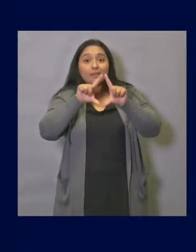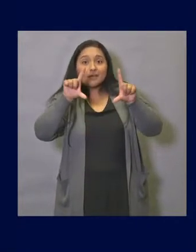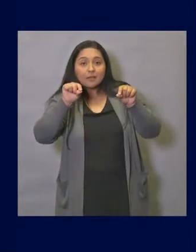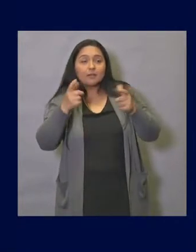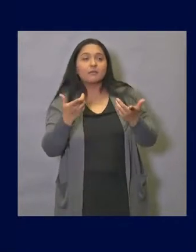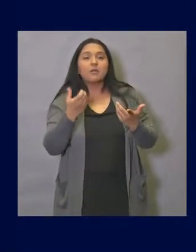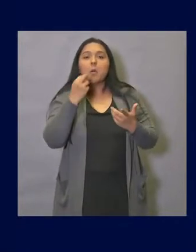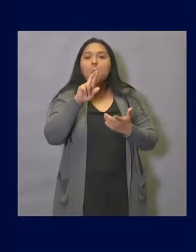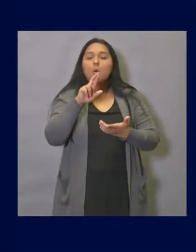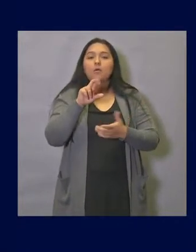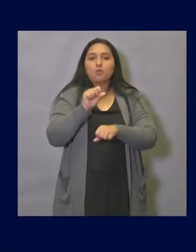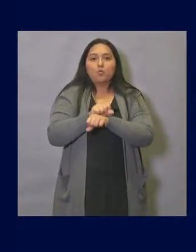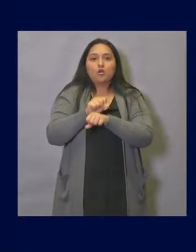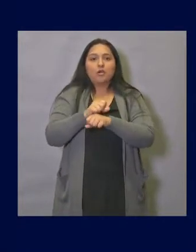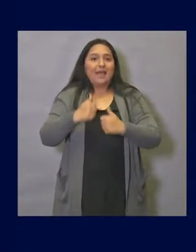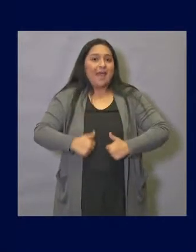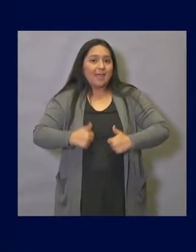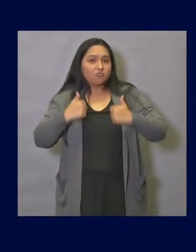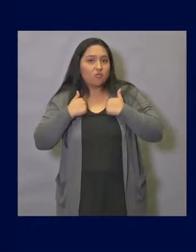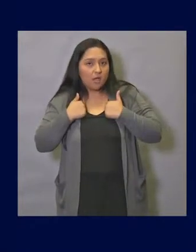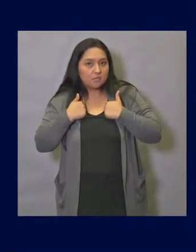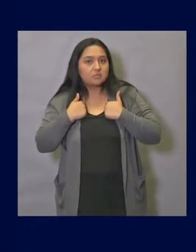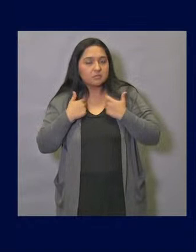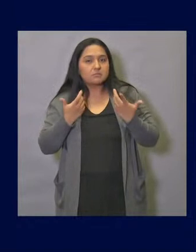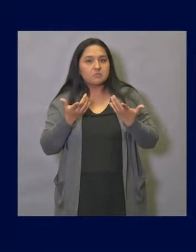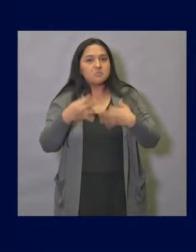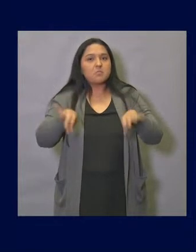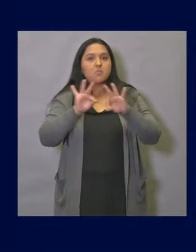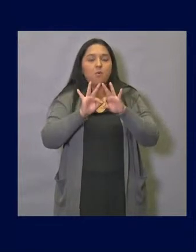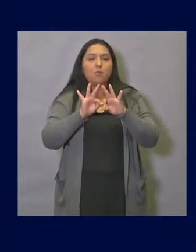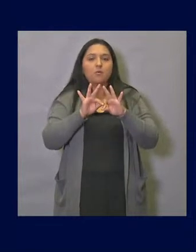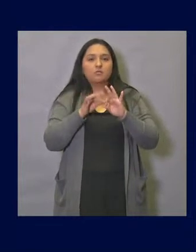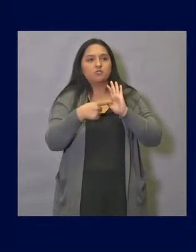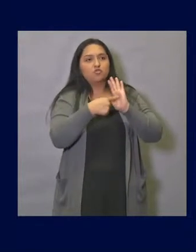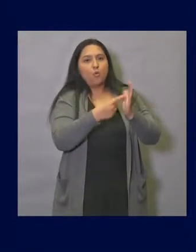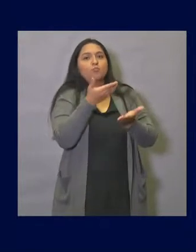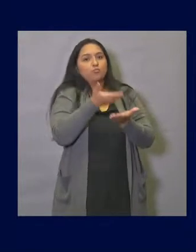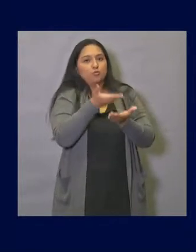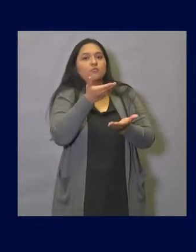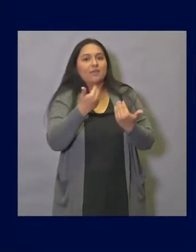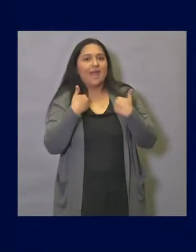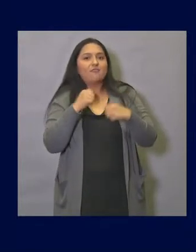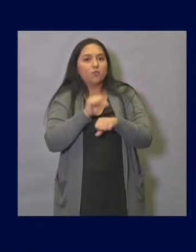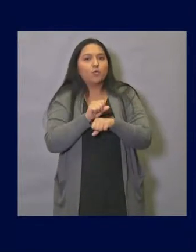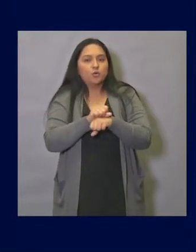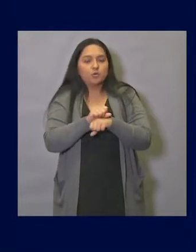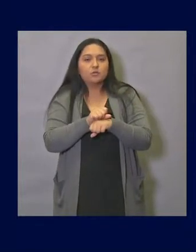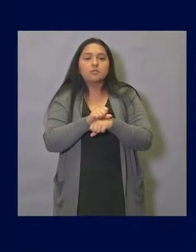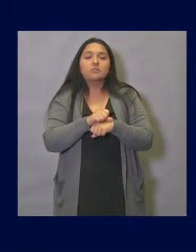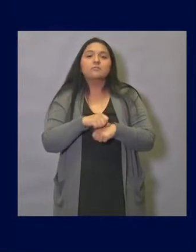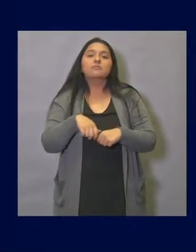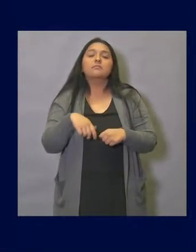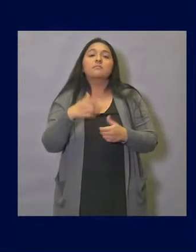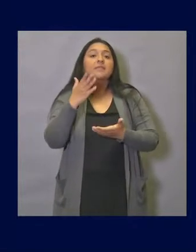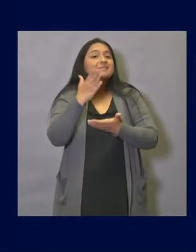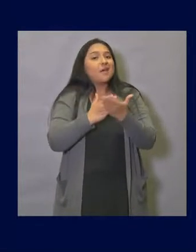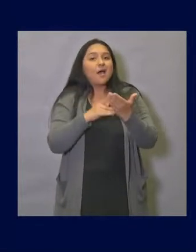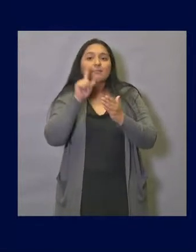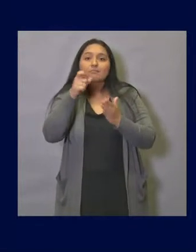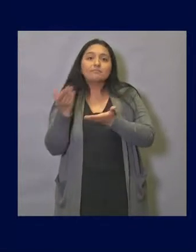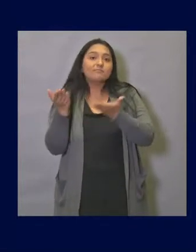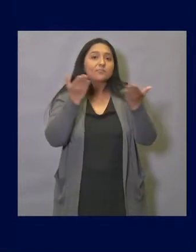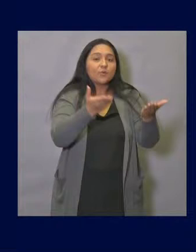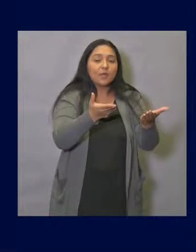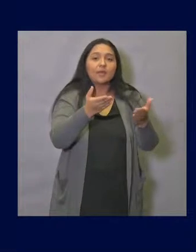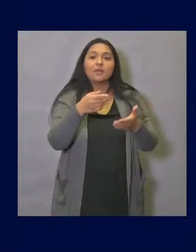de trabajo. Es posible que otras personas necesiten traer recibos de pago u otra documentación